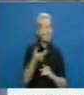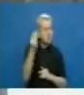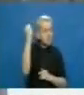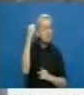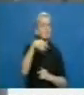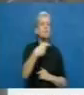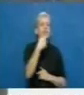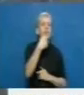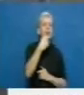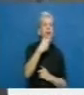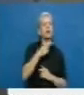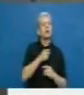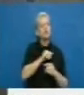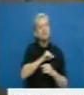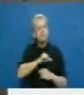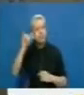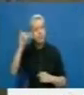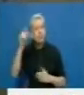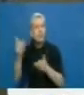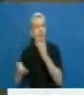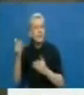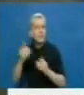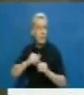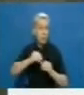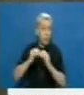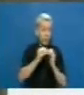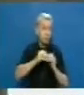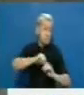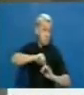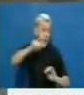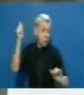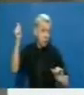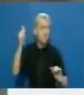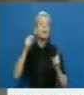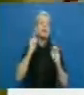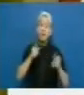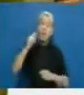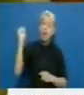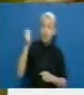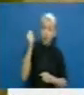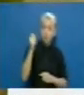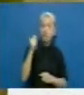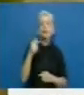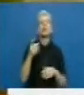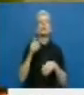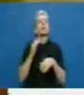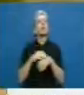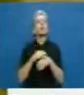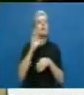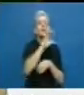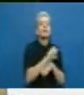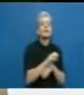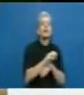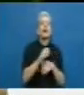la Corte, lo ganó, Misiones recibió una compensación económica, La Pampa también, por el daño que produjo en estas provincias,